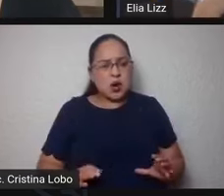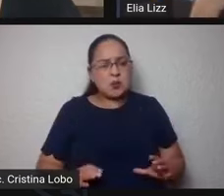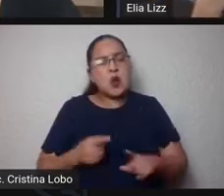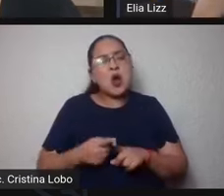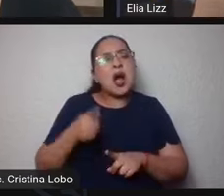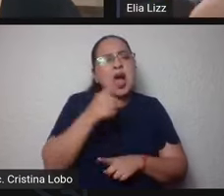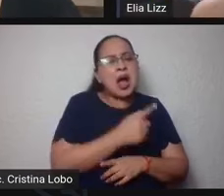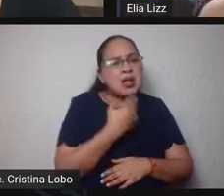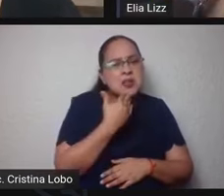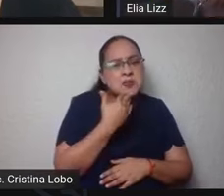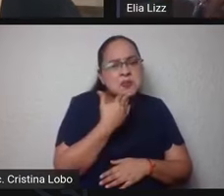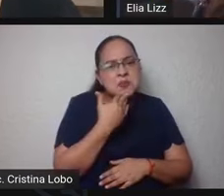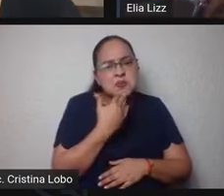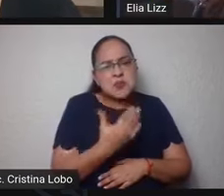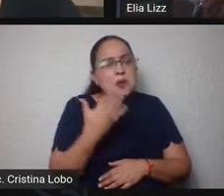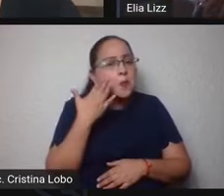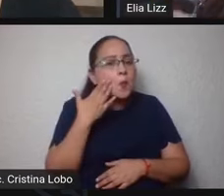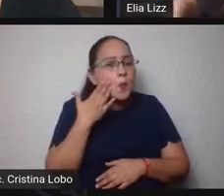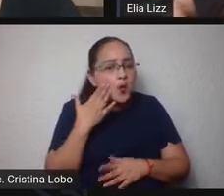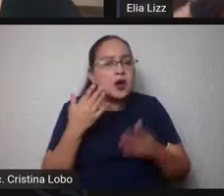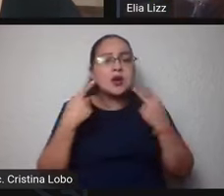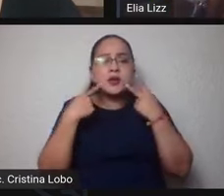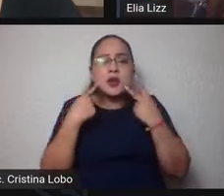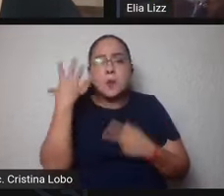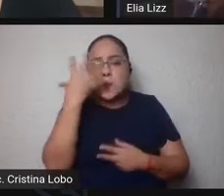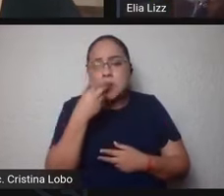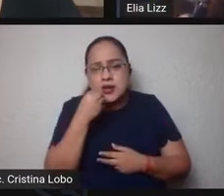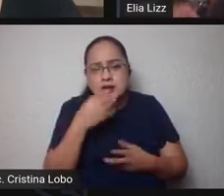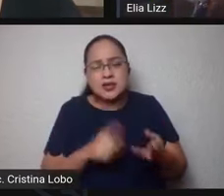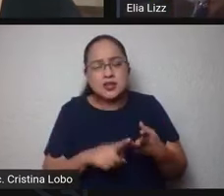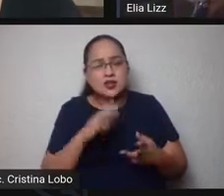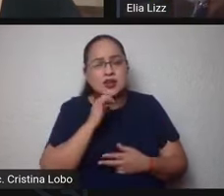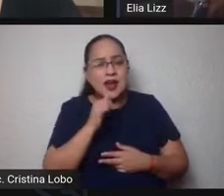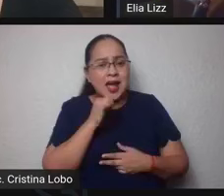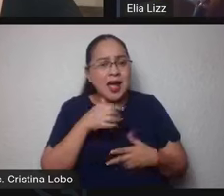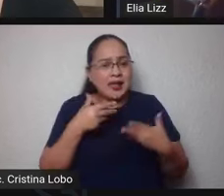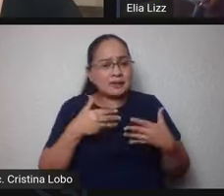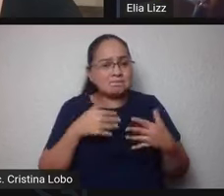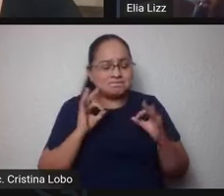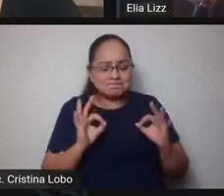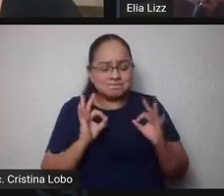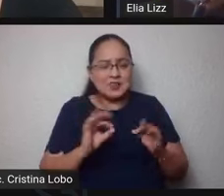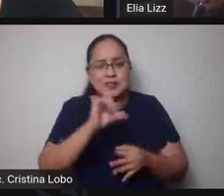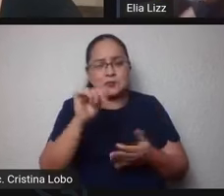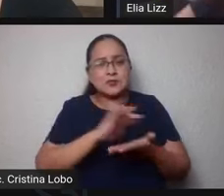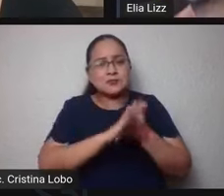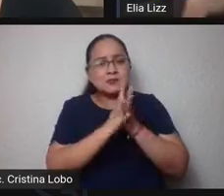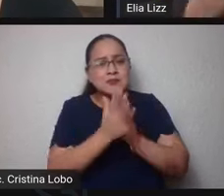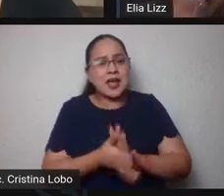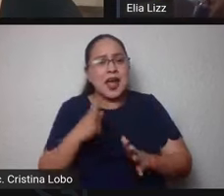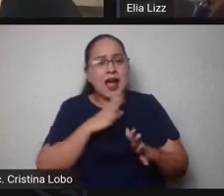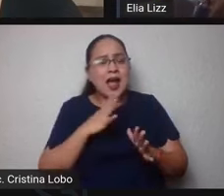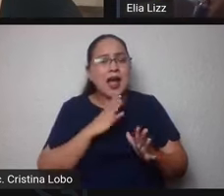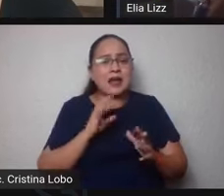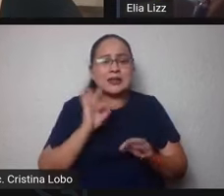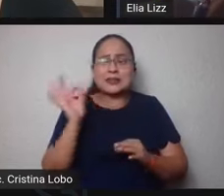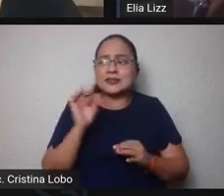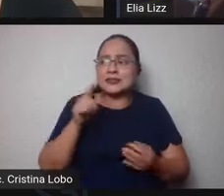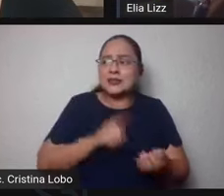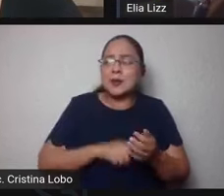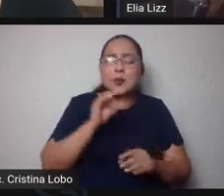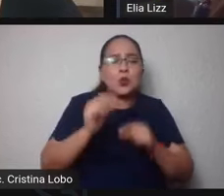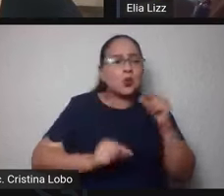fue terso, bonito, no se me colgaba nada, pero voy creciendo, y si se me cuelga, pues, al igual me la puedo levantar, y